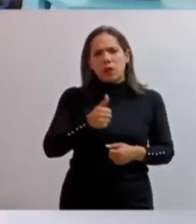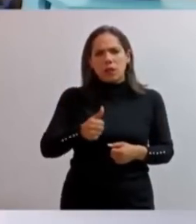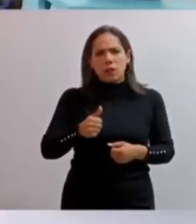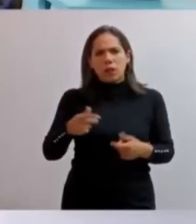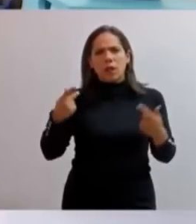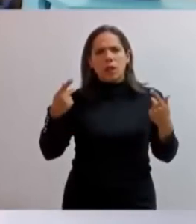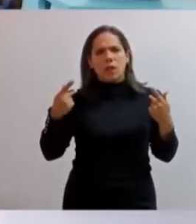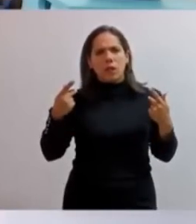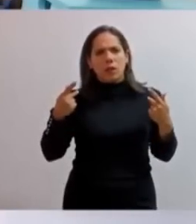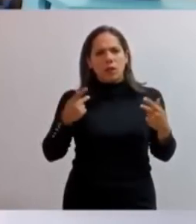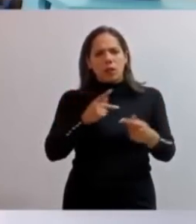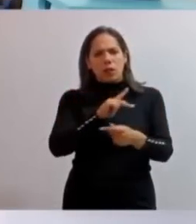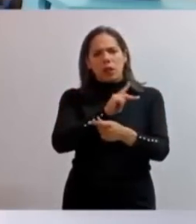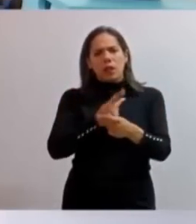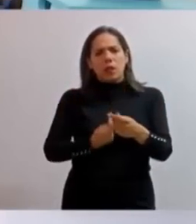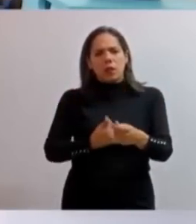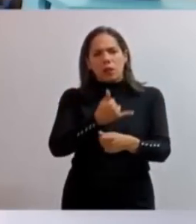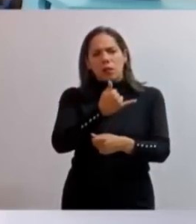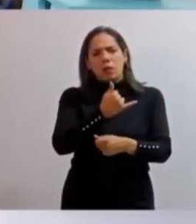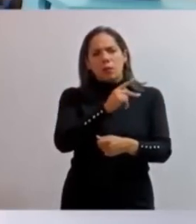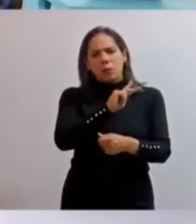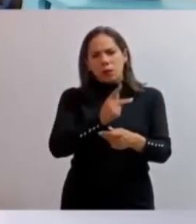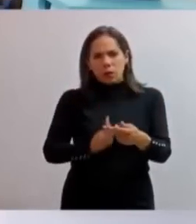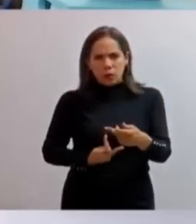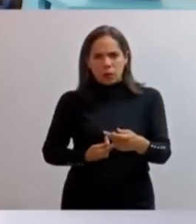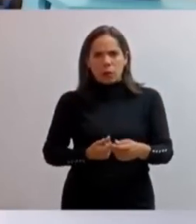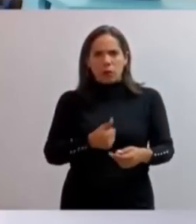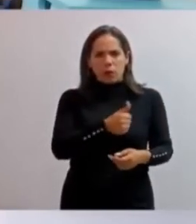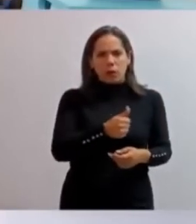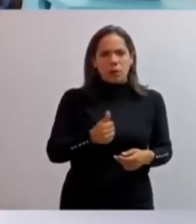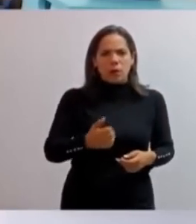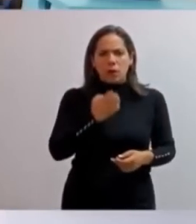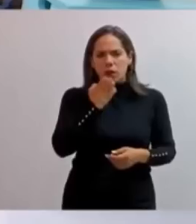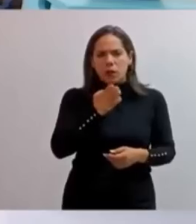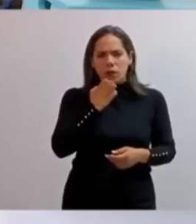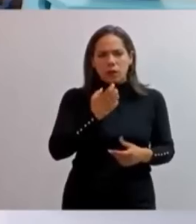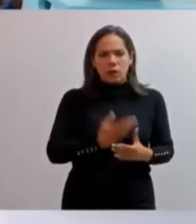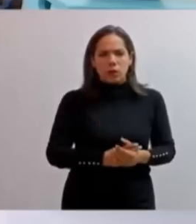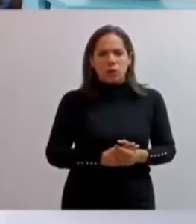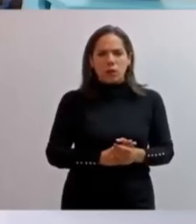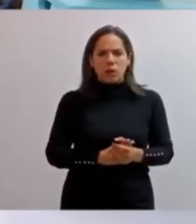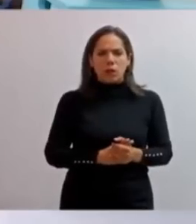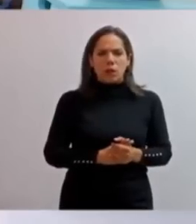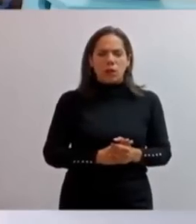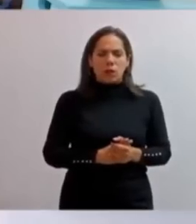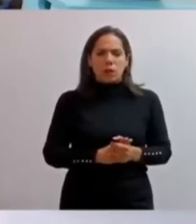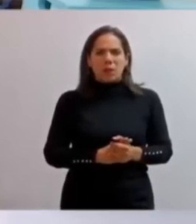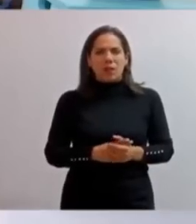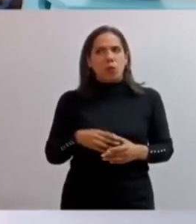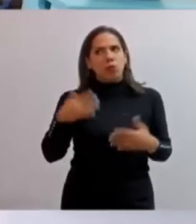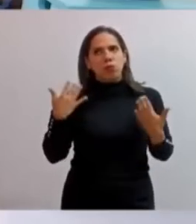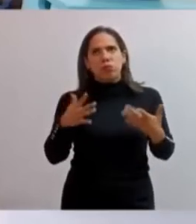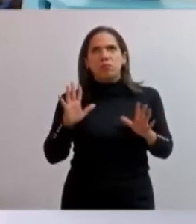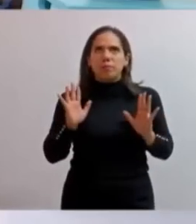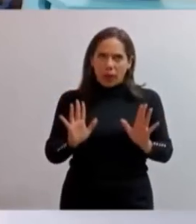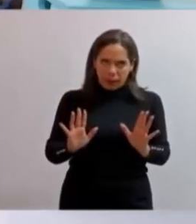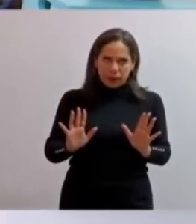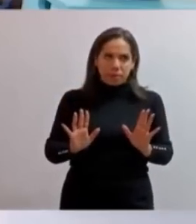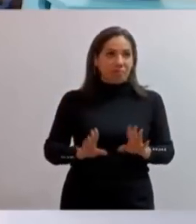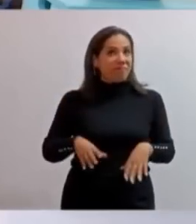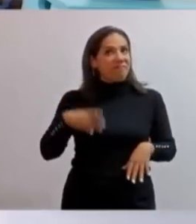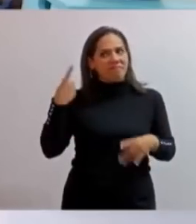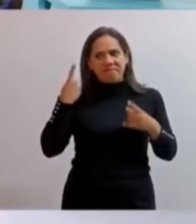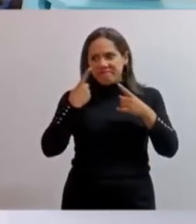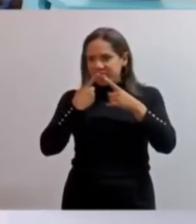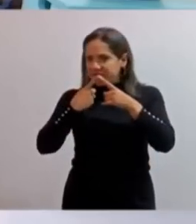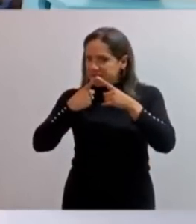Si nos ayuda con la respuesta, doctor. A ver, hay múltiples espacios de